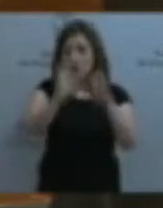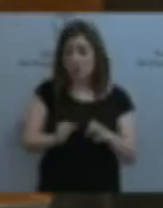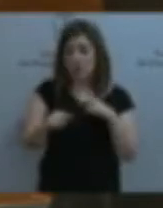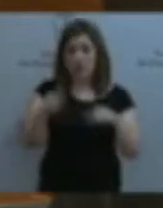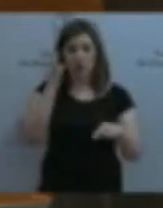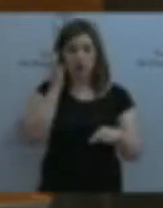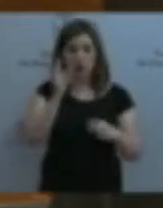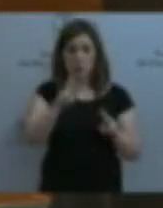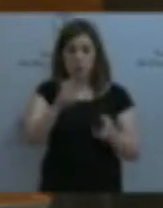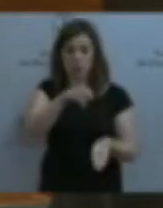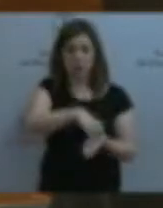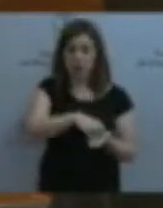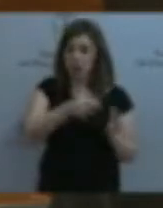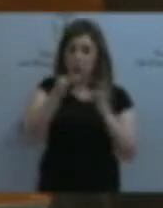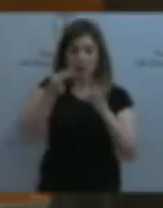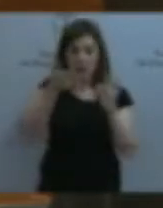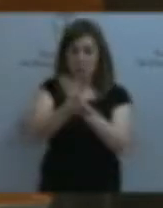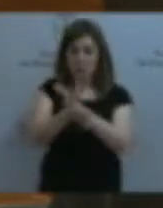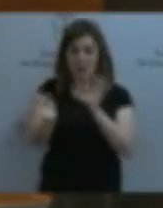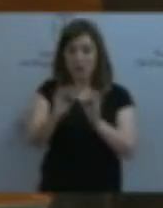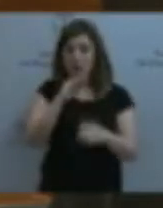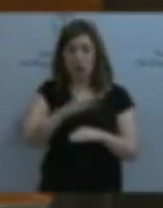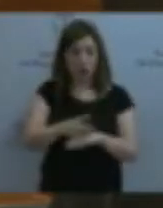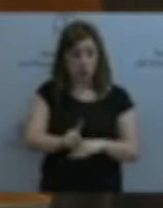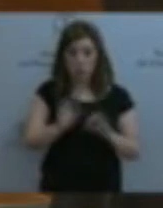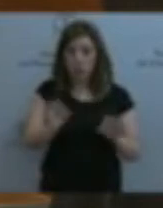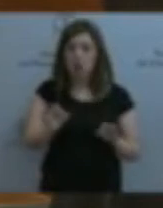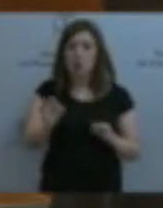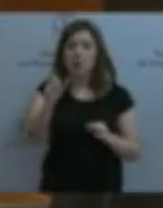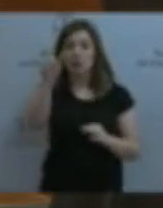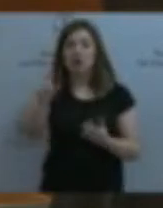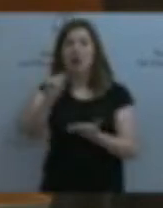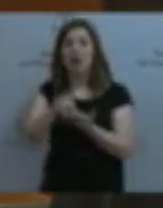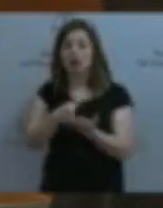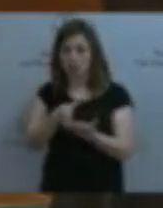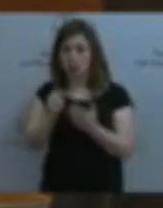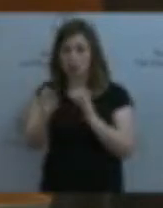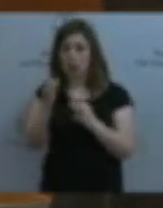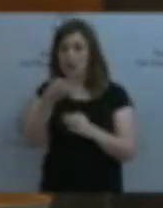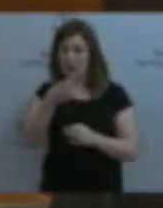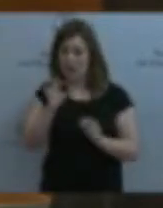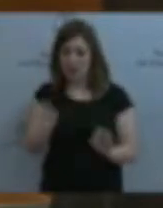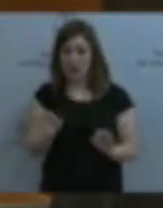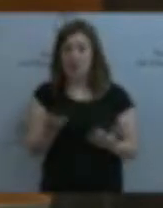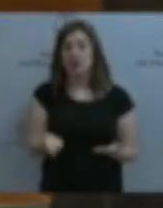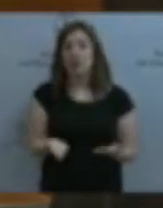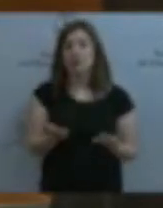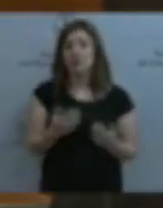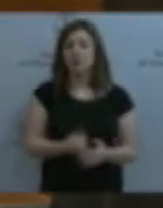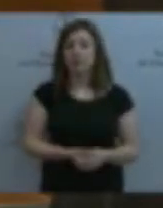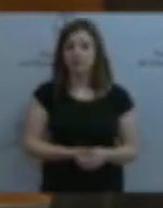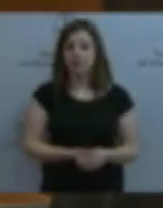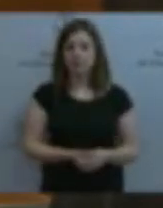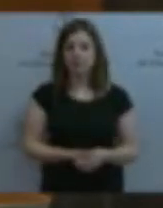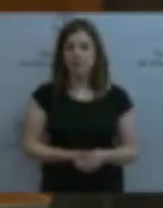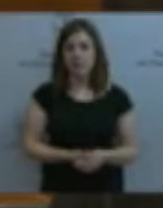detalla, señoría, graves incumplimientos por parte de la contratista. A la vista de todo ello,